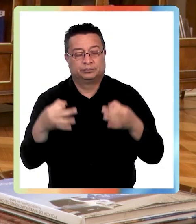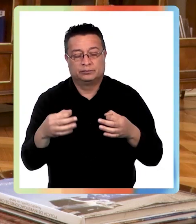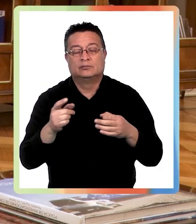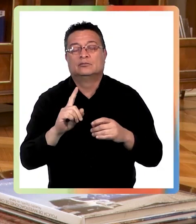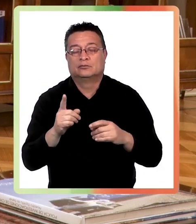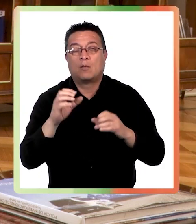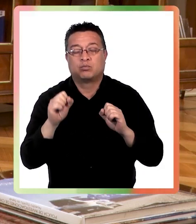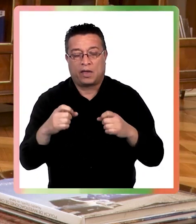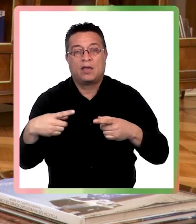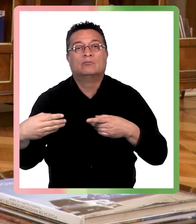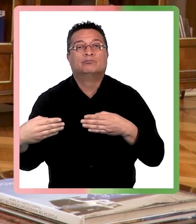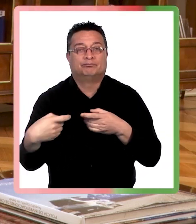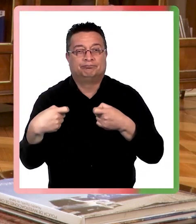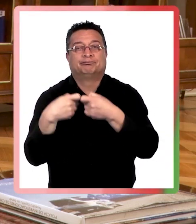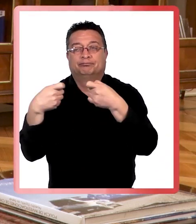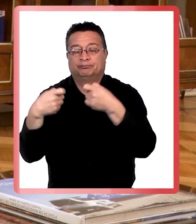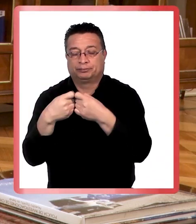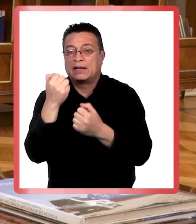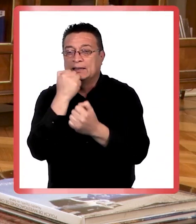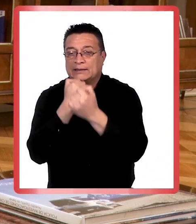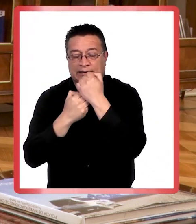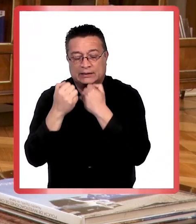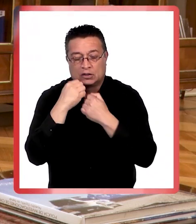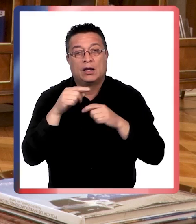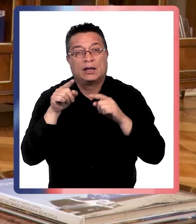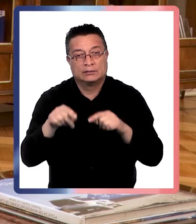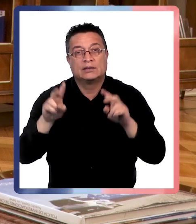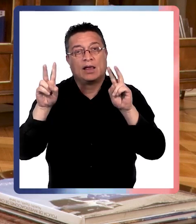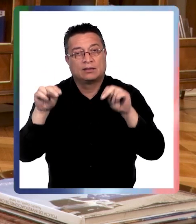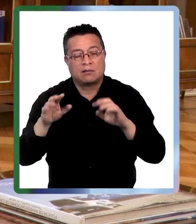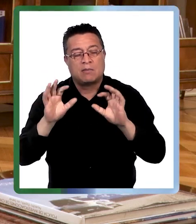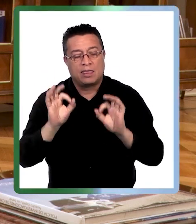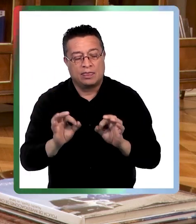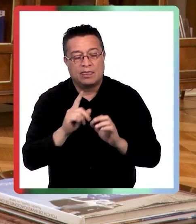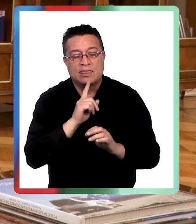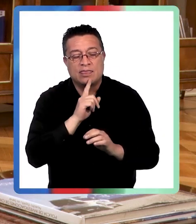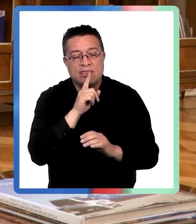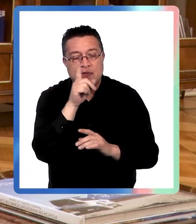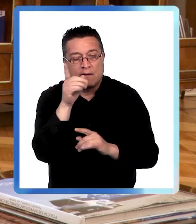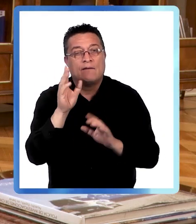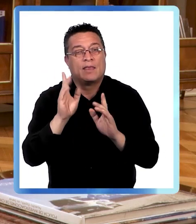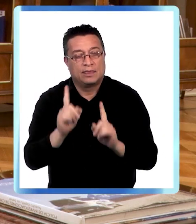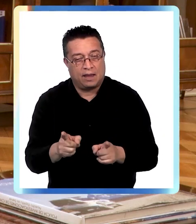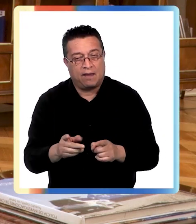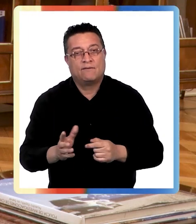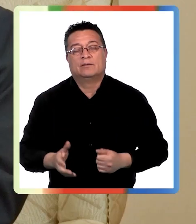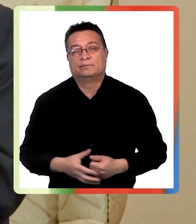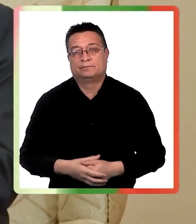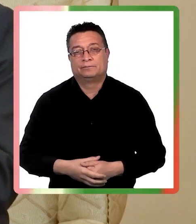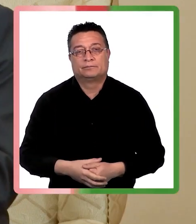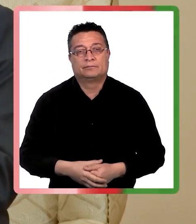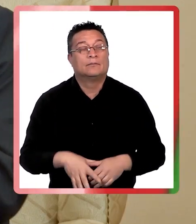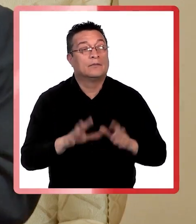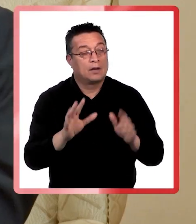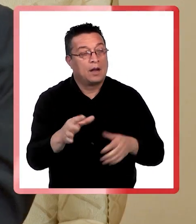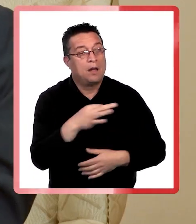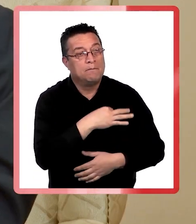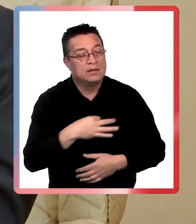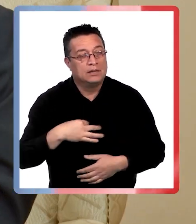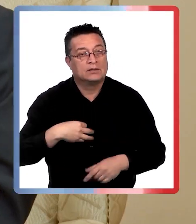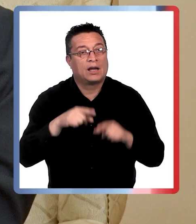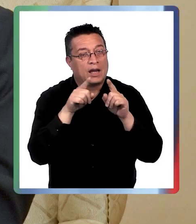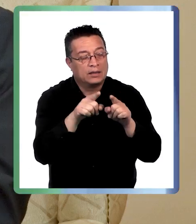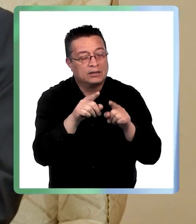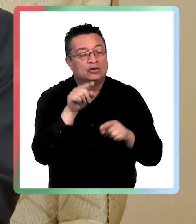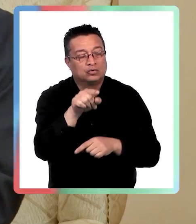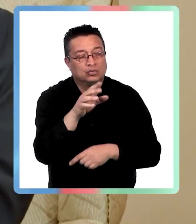se pueden generar conflictos, errores. Entonces también eso es otra materia que hay que pulir en esta fase de tramitación. Ministra, yo me quiero quedar ahí